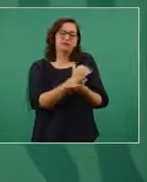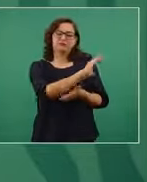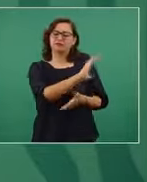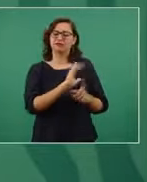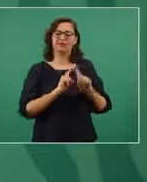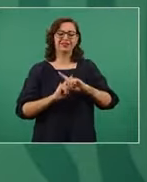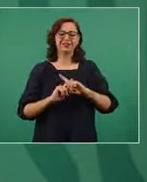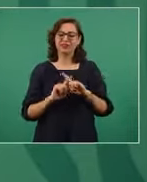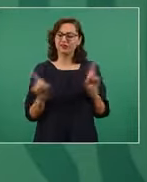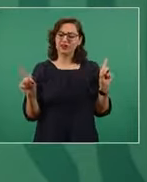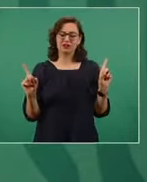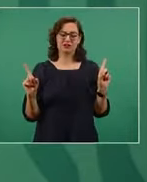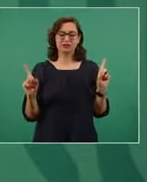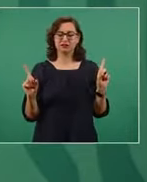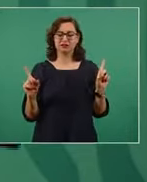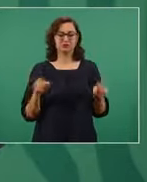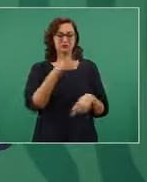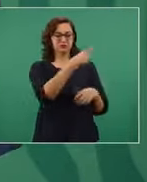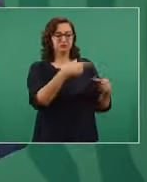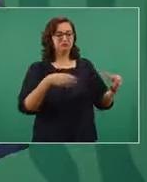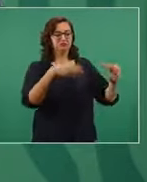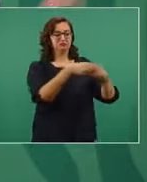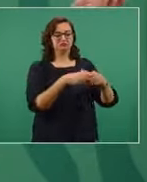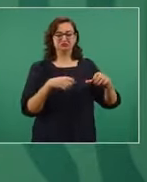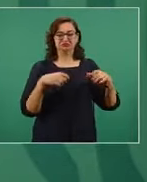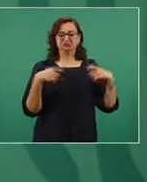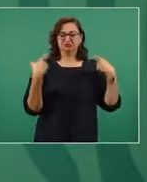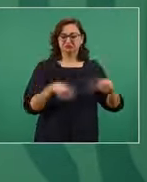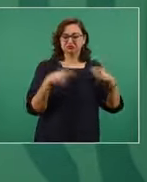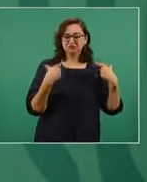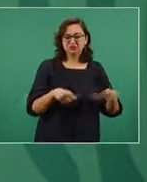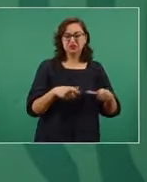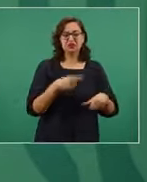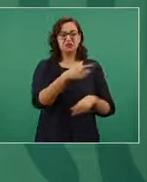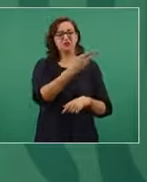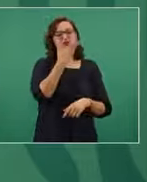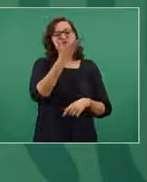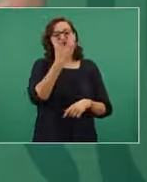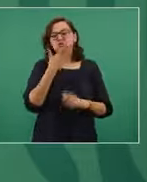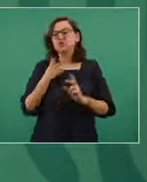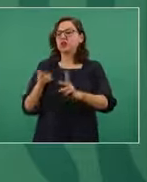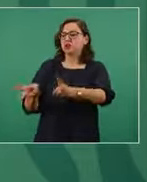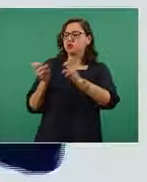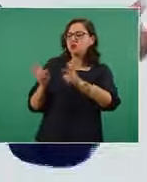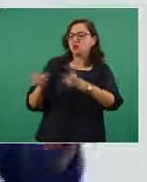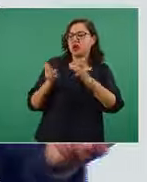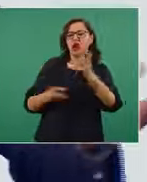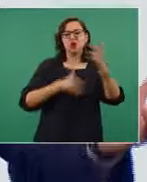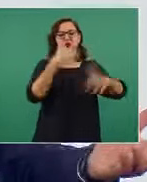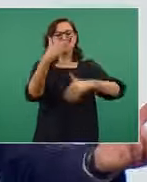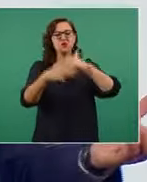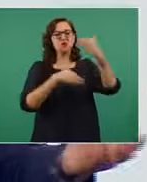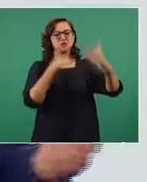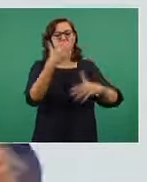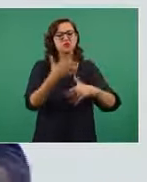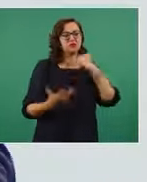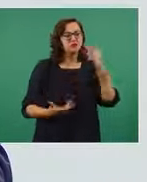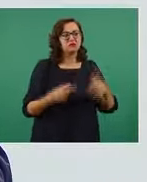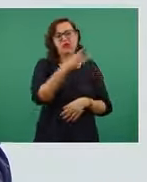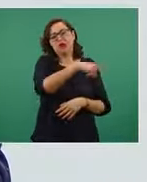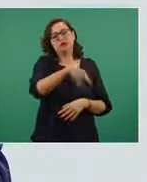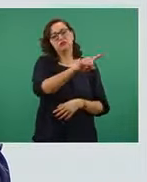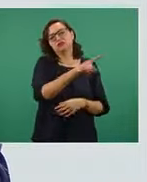A los potentados, a los que se dedicaban a saquear, a robar, a los corruptos, pues no les caemos